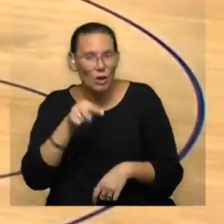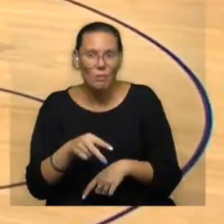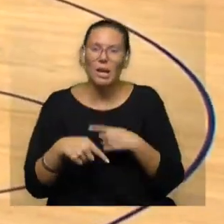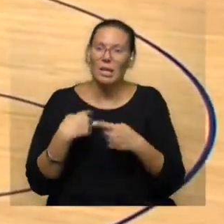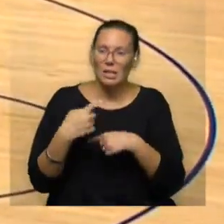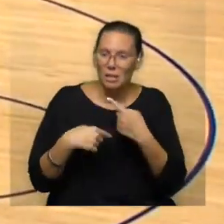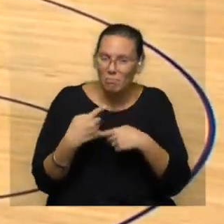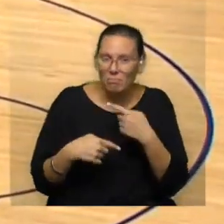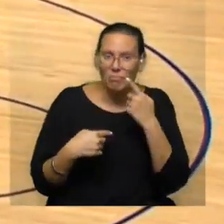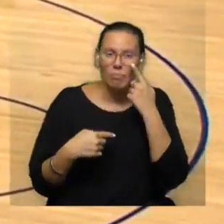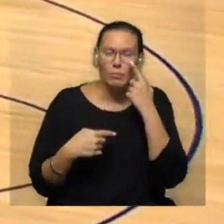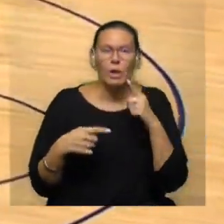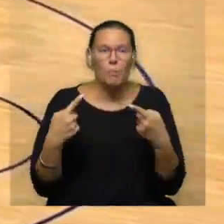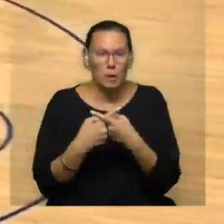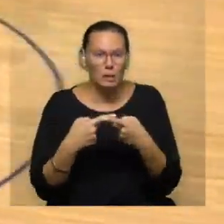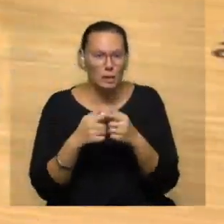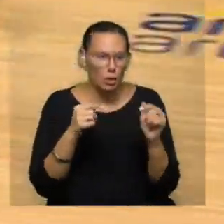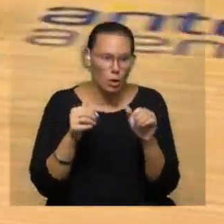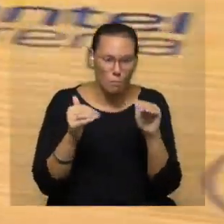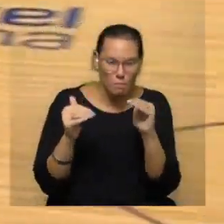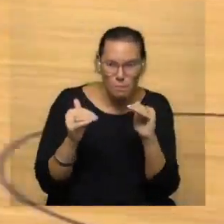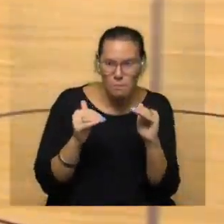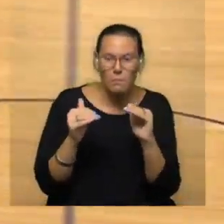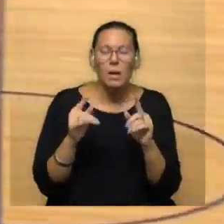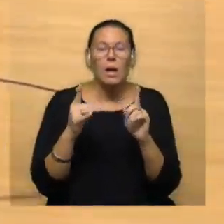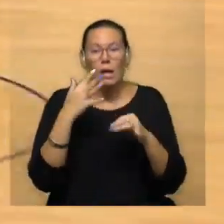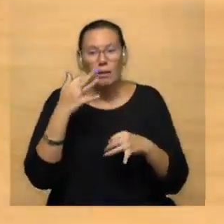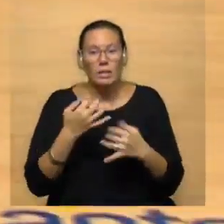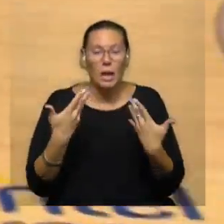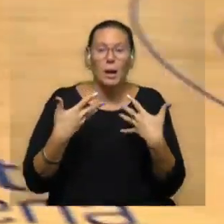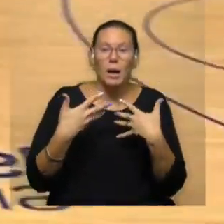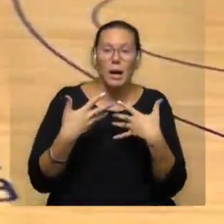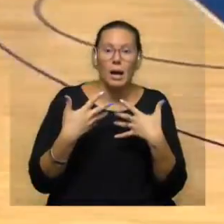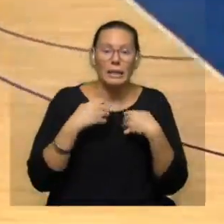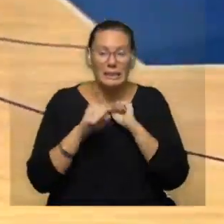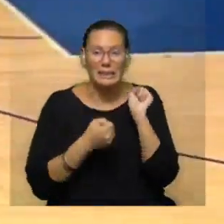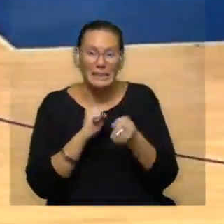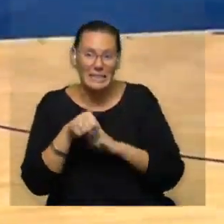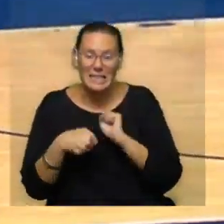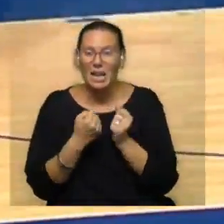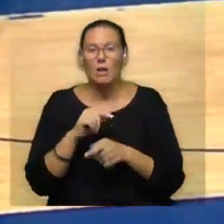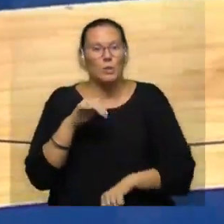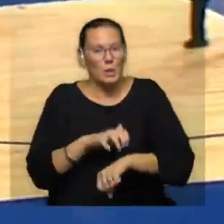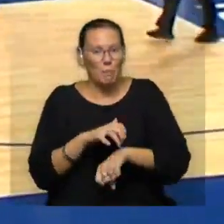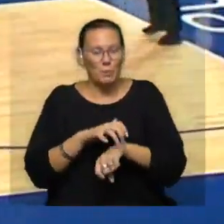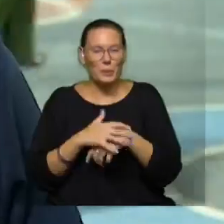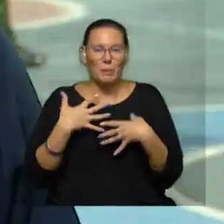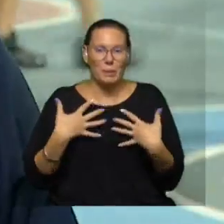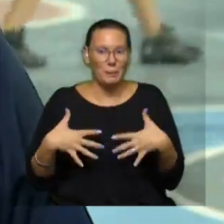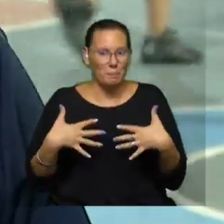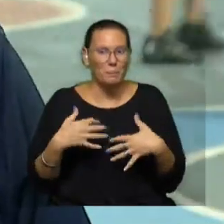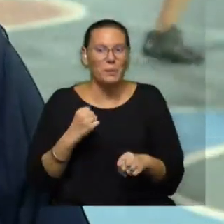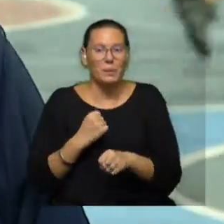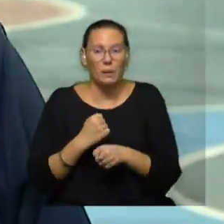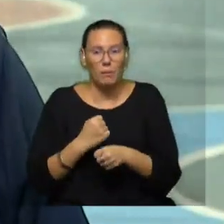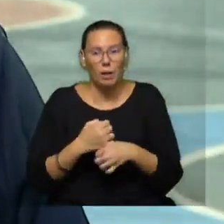seguir, partidos parejos. Y la verdad que esa mezcla de entre nervios y mucha responsabilidad de hacer las